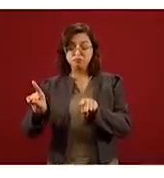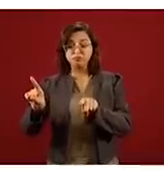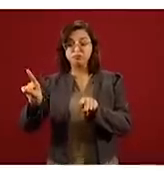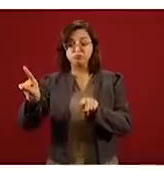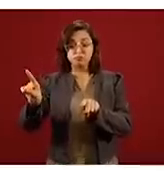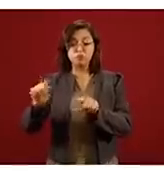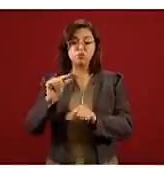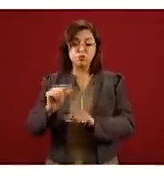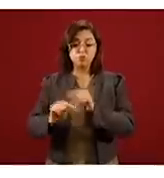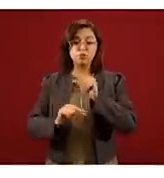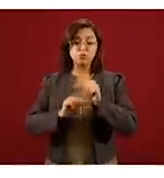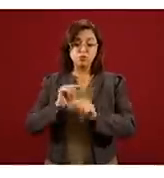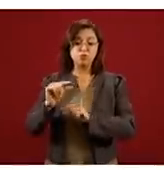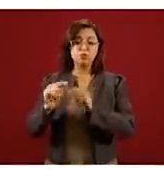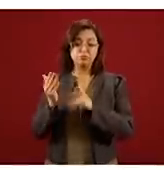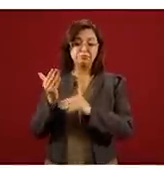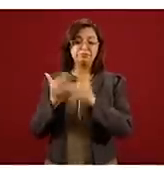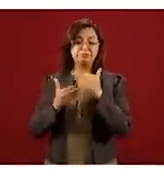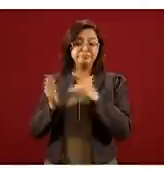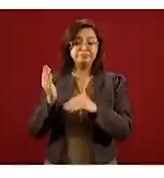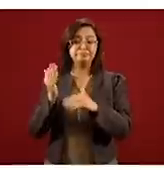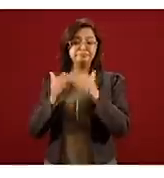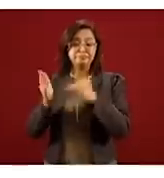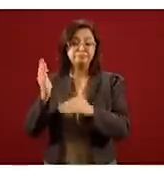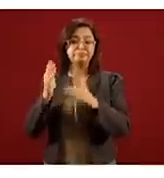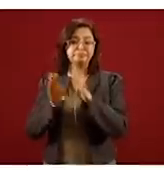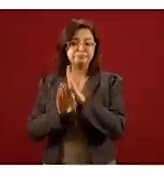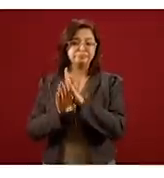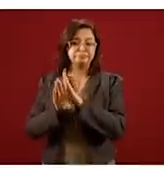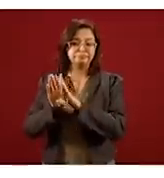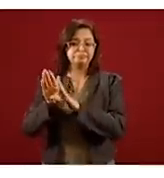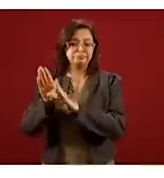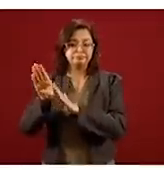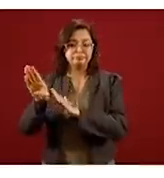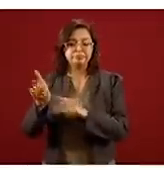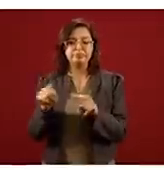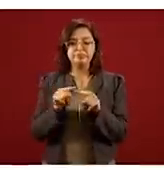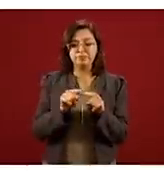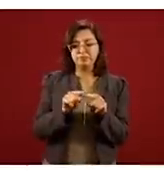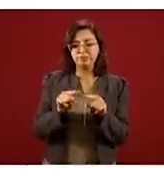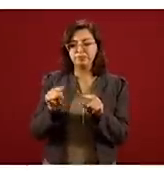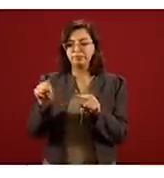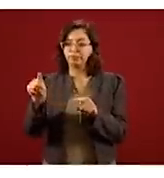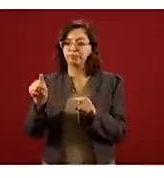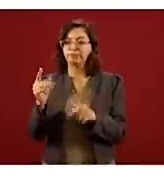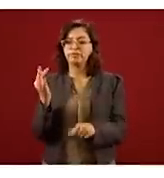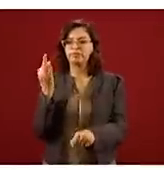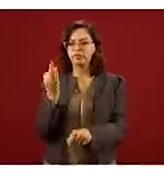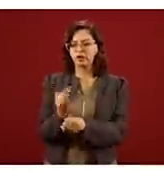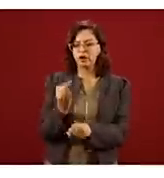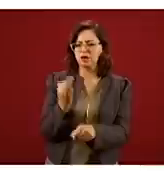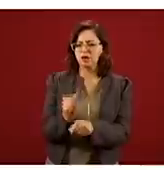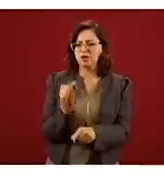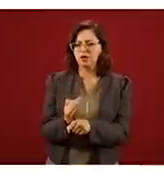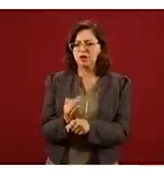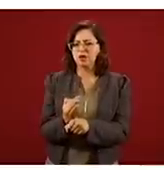incremento que poco a poco se fue consolidando. Este es el punto en el que nos encontramos el día de